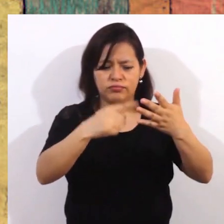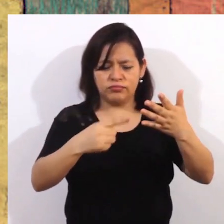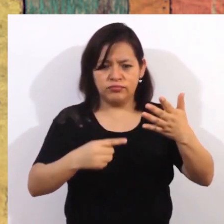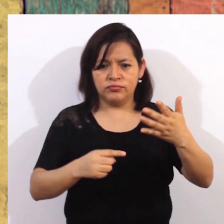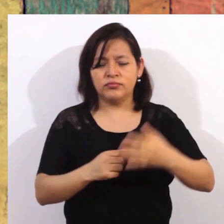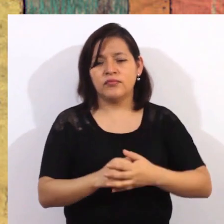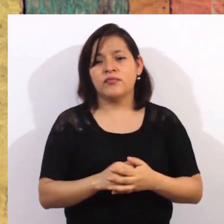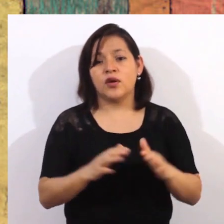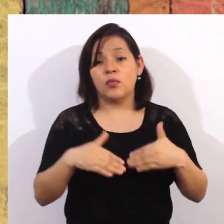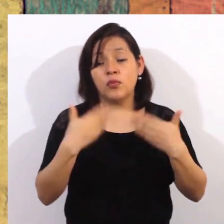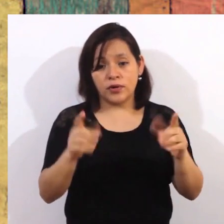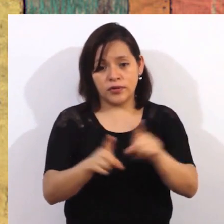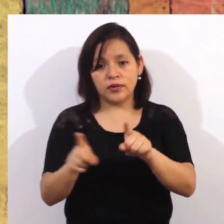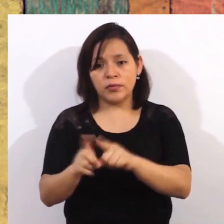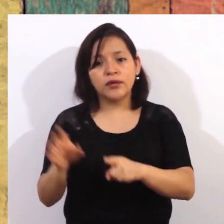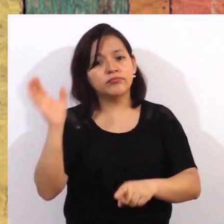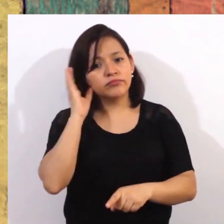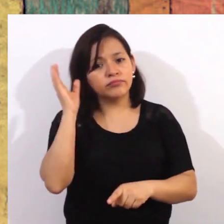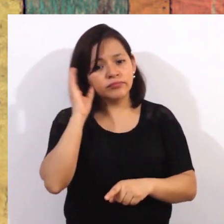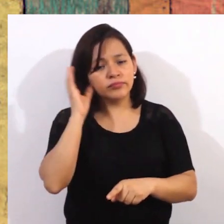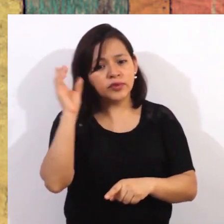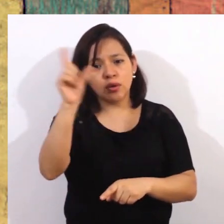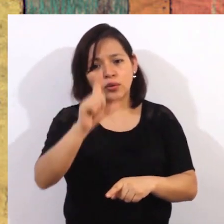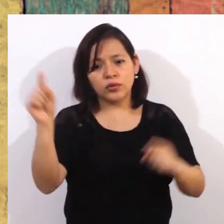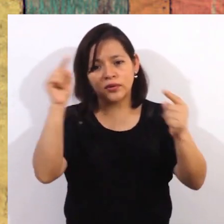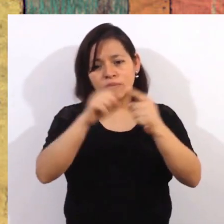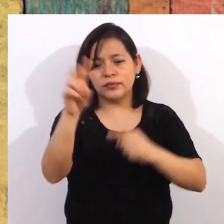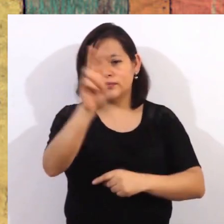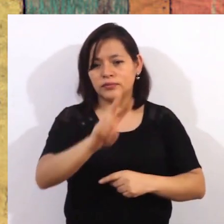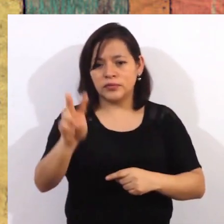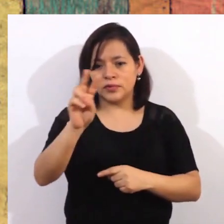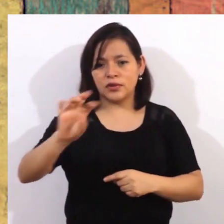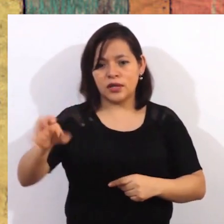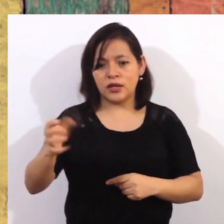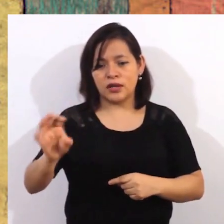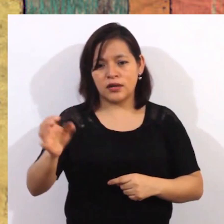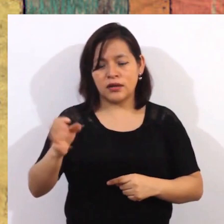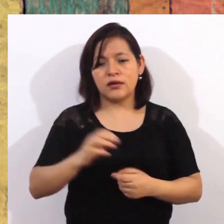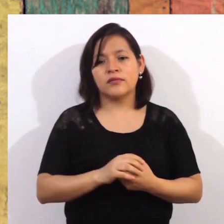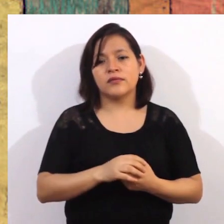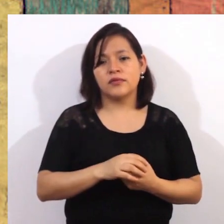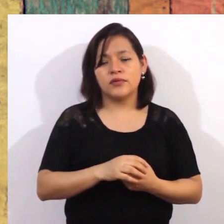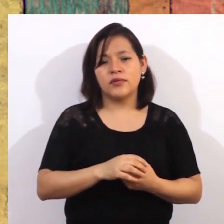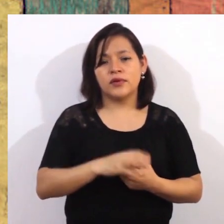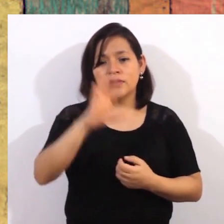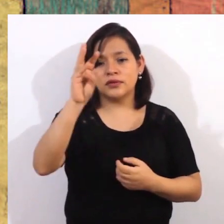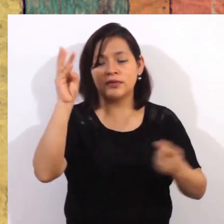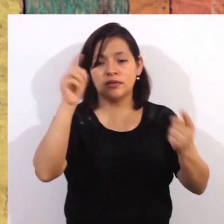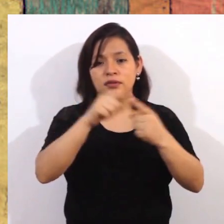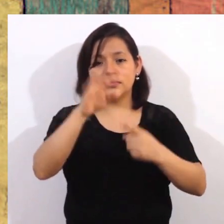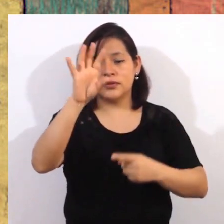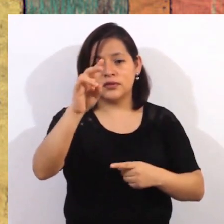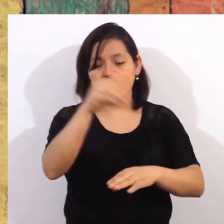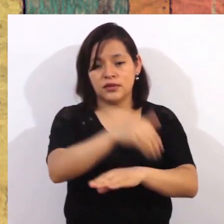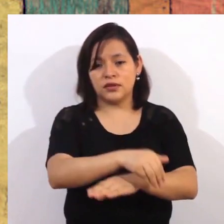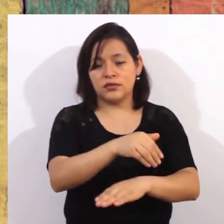diferentes. Puedes escucharnos también de lunes a viernes en nuestros programas radiales de 6 a